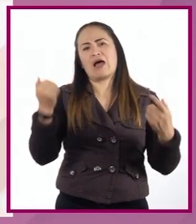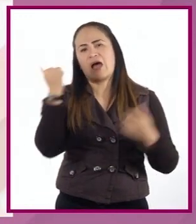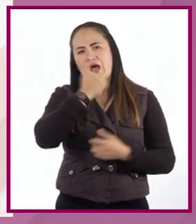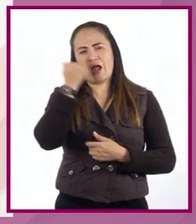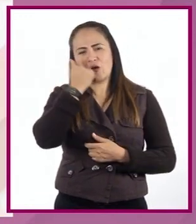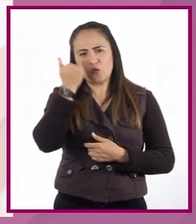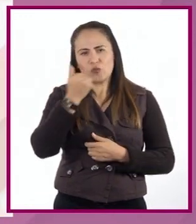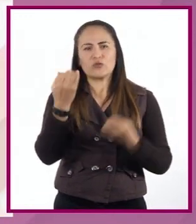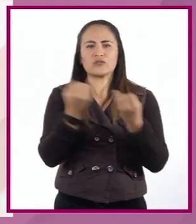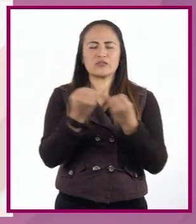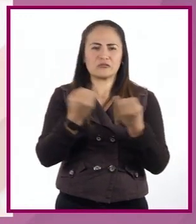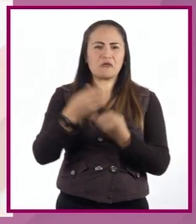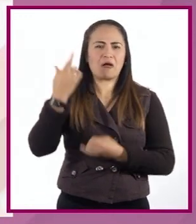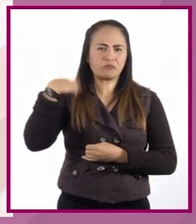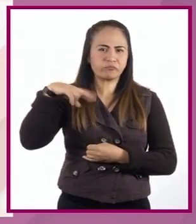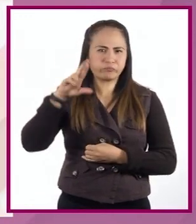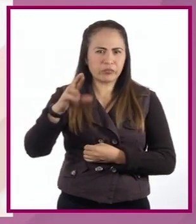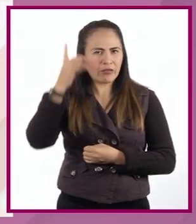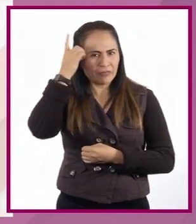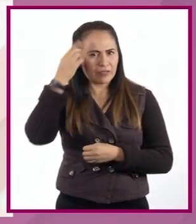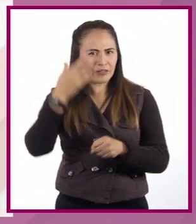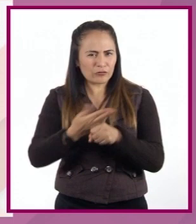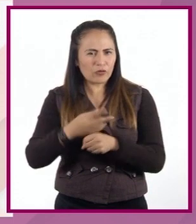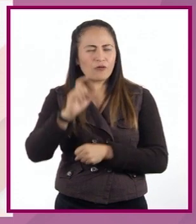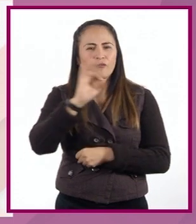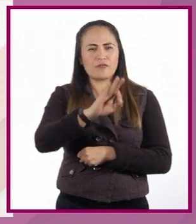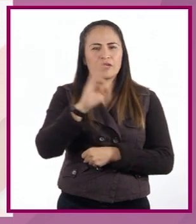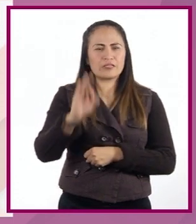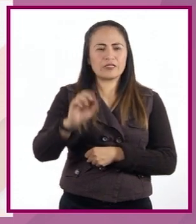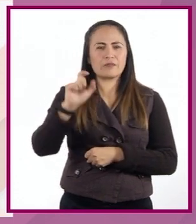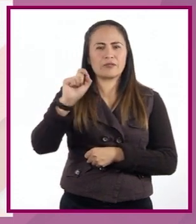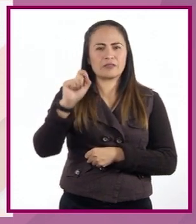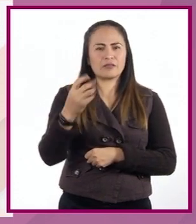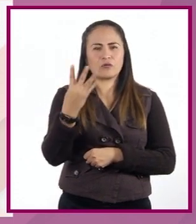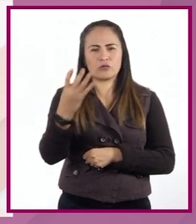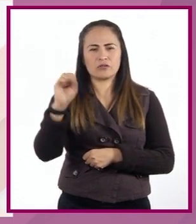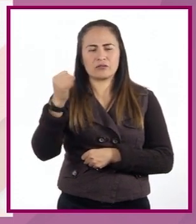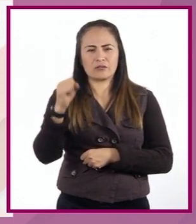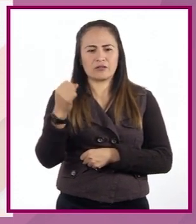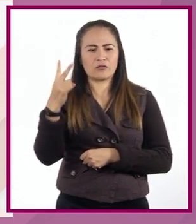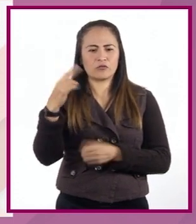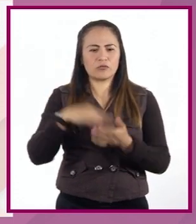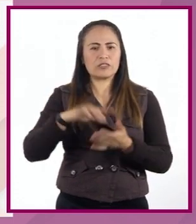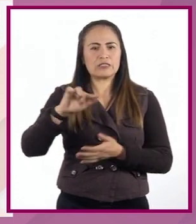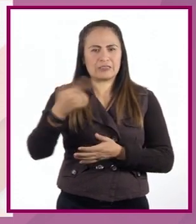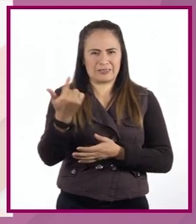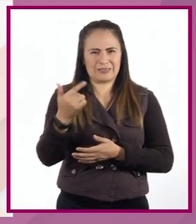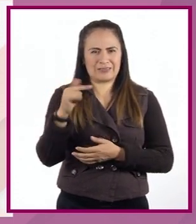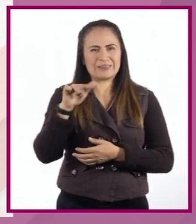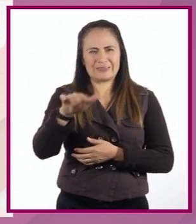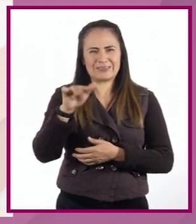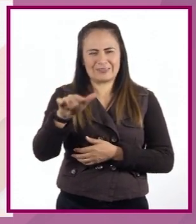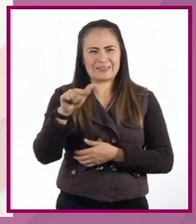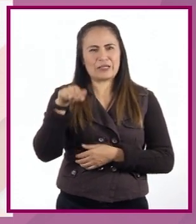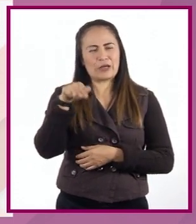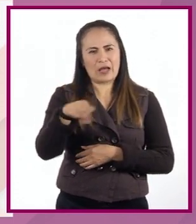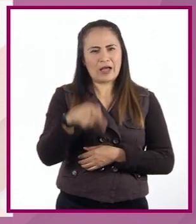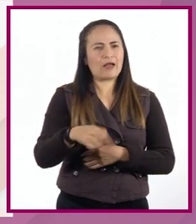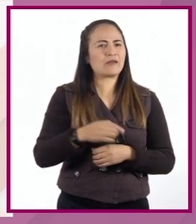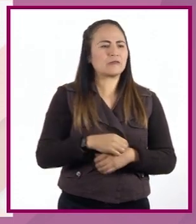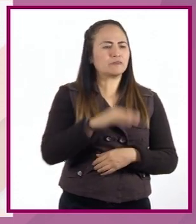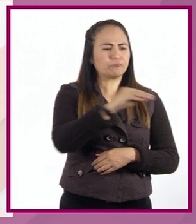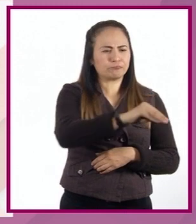rector de la UNAM. El 24 de septiembre de 2017 fue cuando el rector hizo el recorrido por las instalaciones de